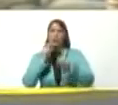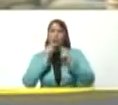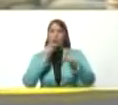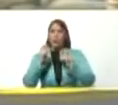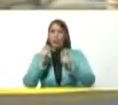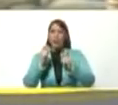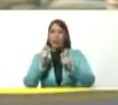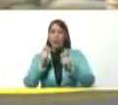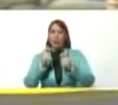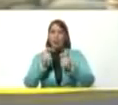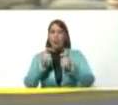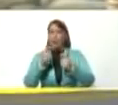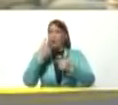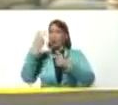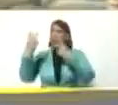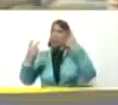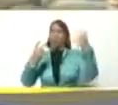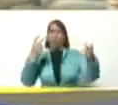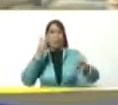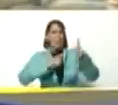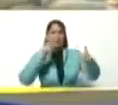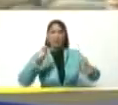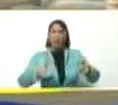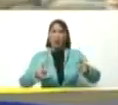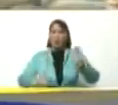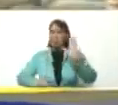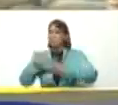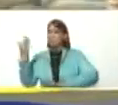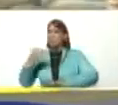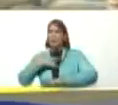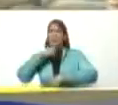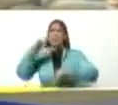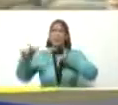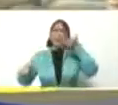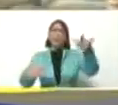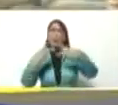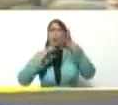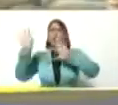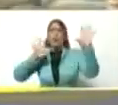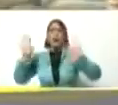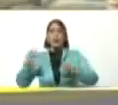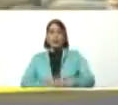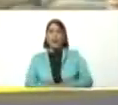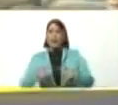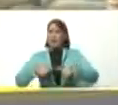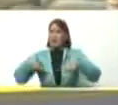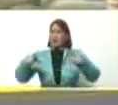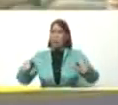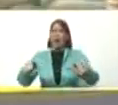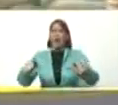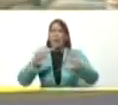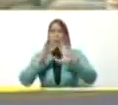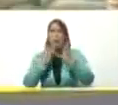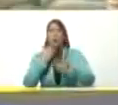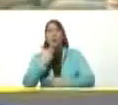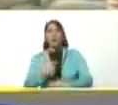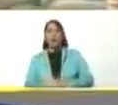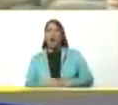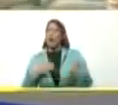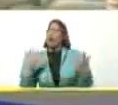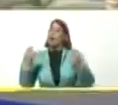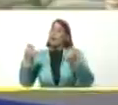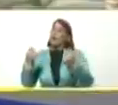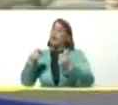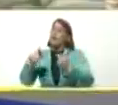afuera. Gente que se iba para afuera. Y llegaban a otras partes del mundo y decían, miren, ¿cuánto cuesta